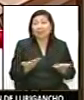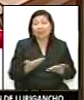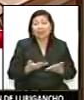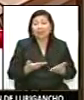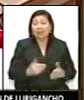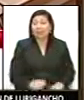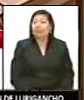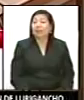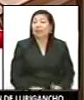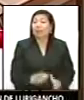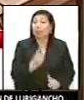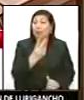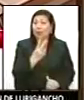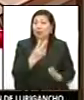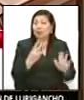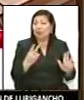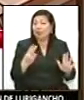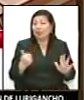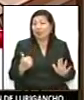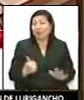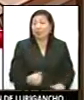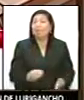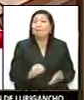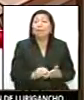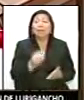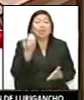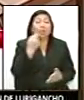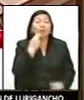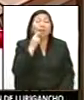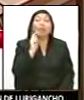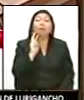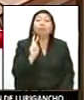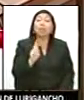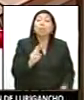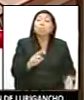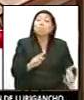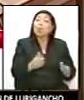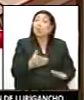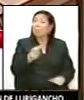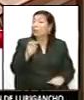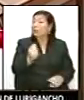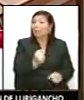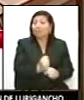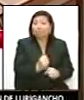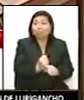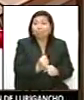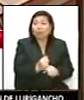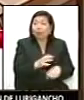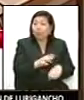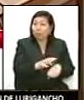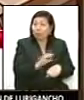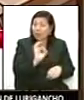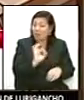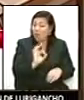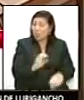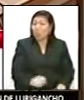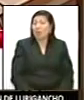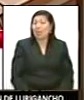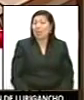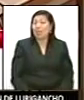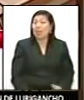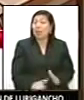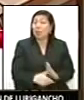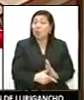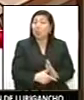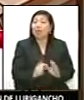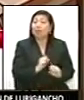decreto legislativo 276. Los más antiguos, yo he visto morir incluso a trabajadores, a médicos, a mis maestros, que luego